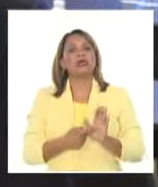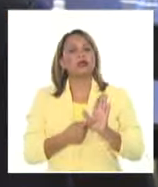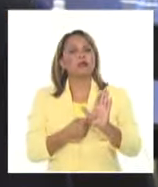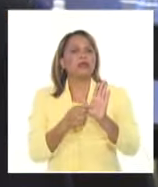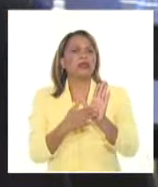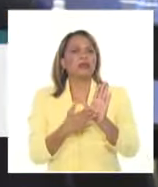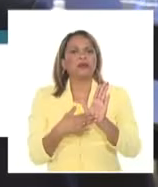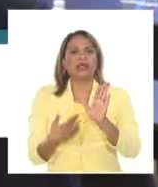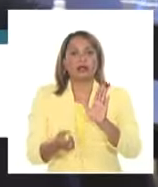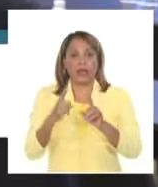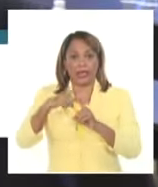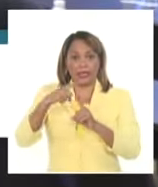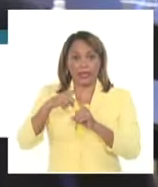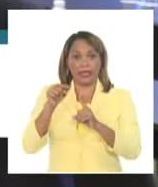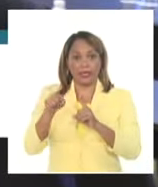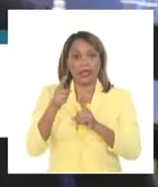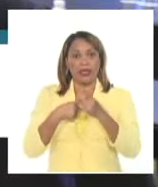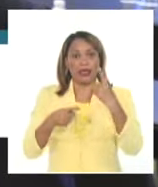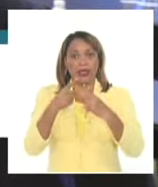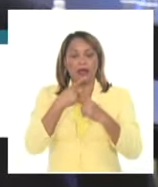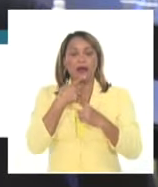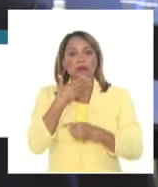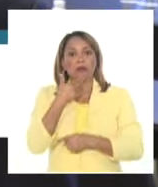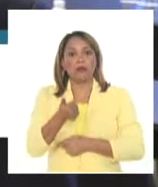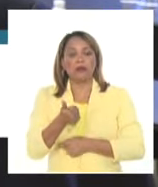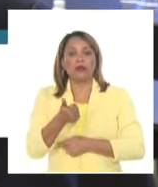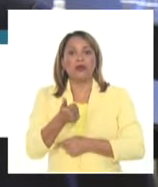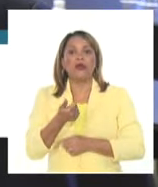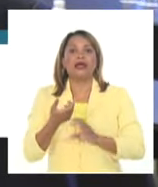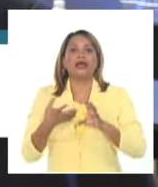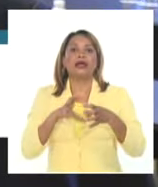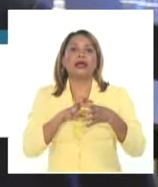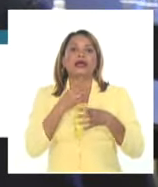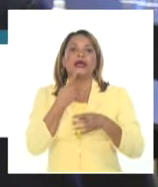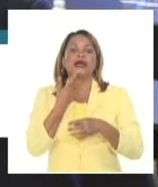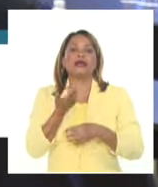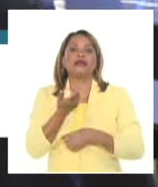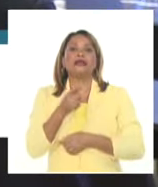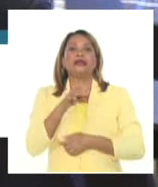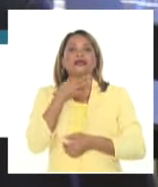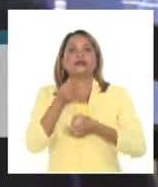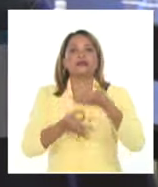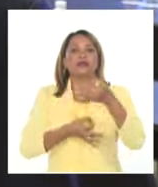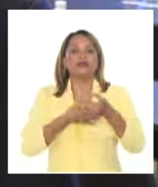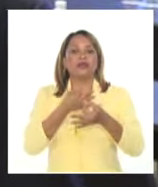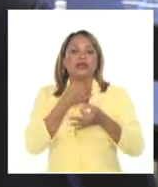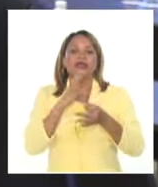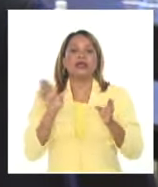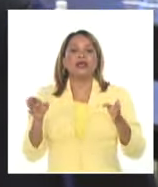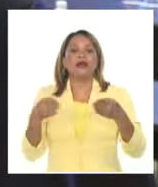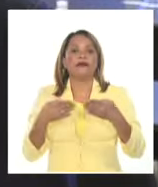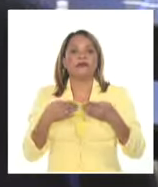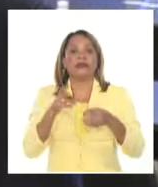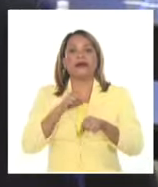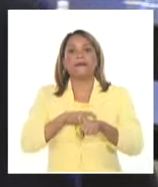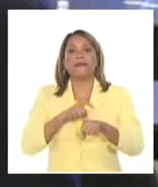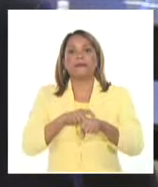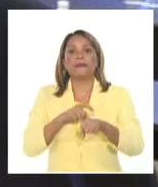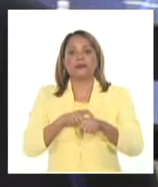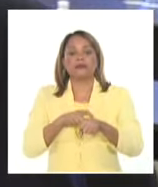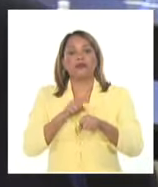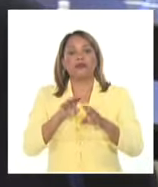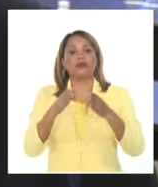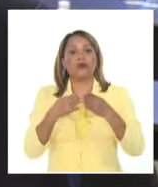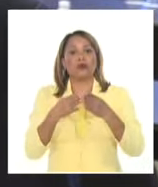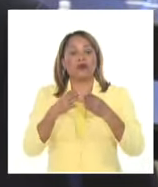con esta técnica, es una técnica que es un remodelado de fosa posterior, sin la apertura de las membranas aracnoideas, que son capas